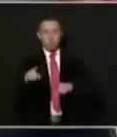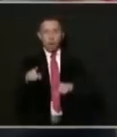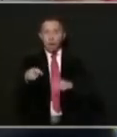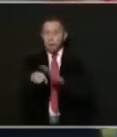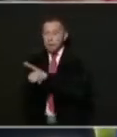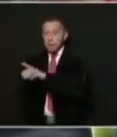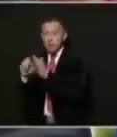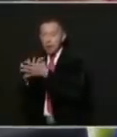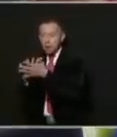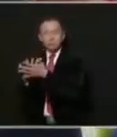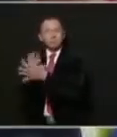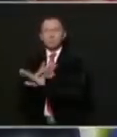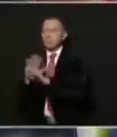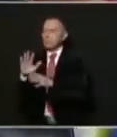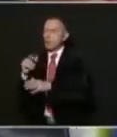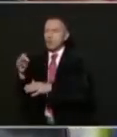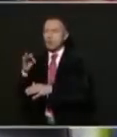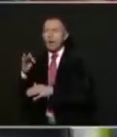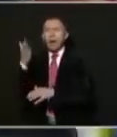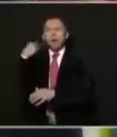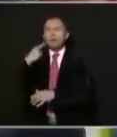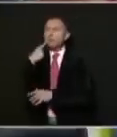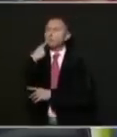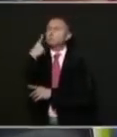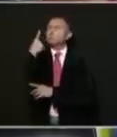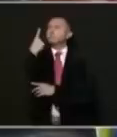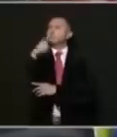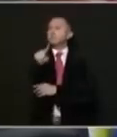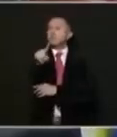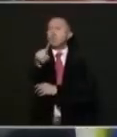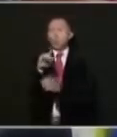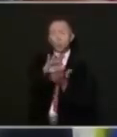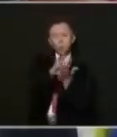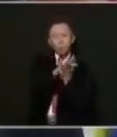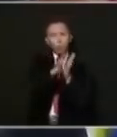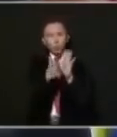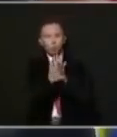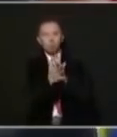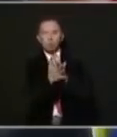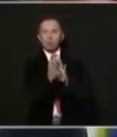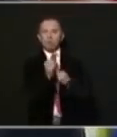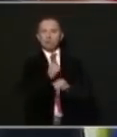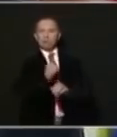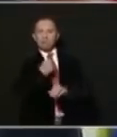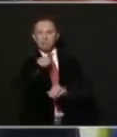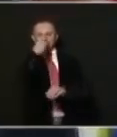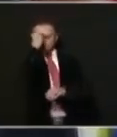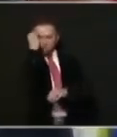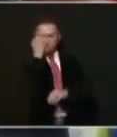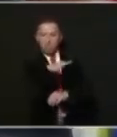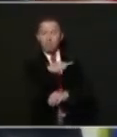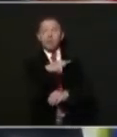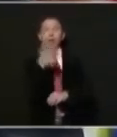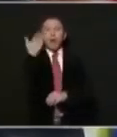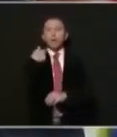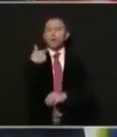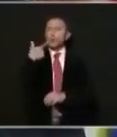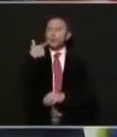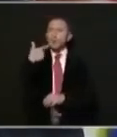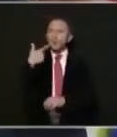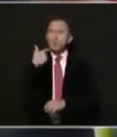las acusaciones penales fabricadas en contra de activistas y luchadores